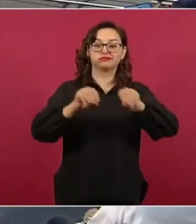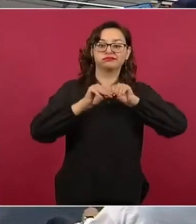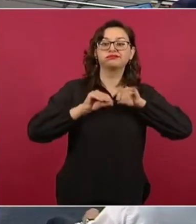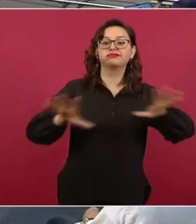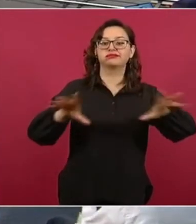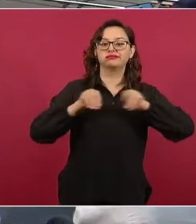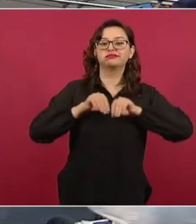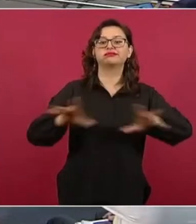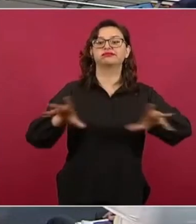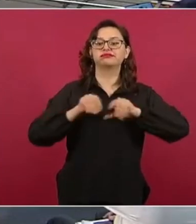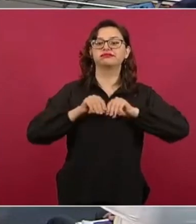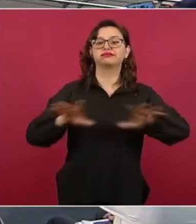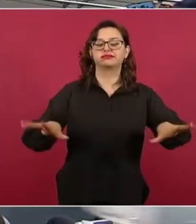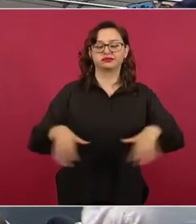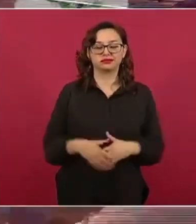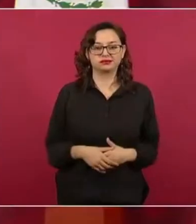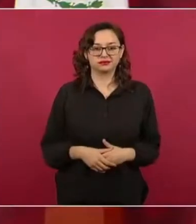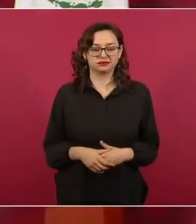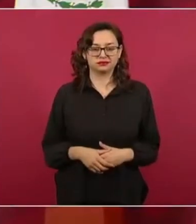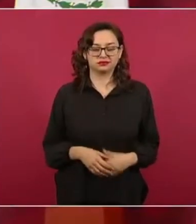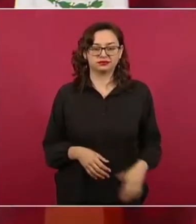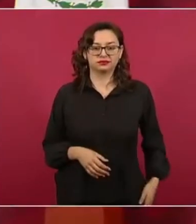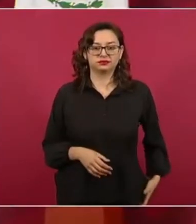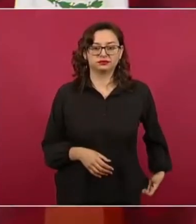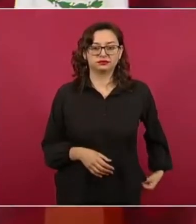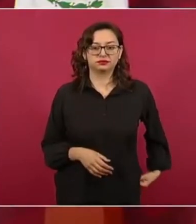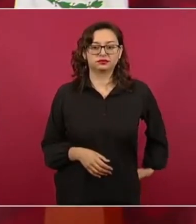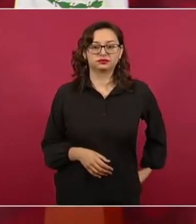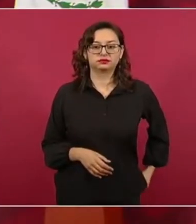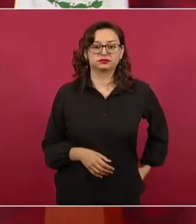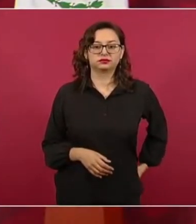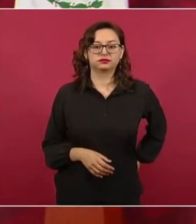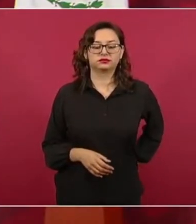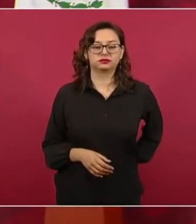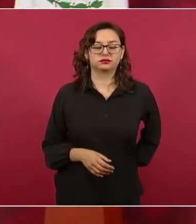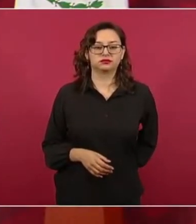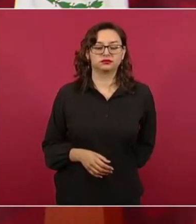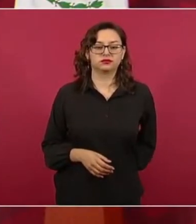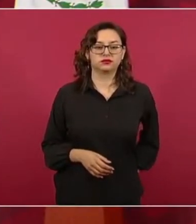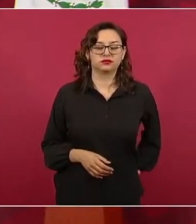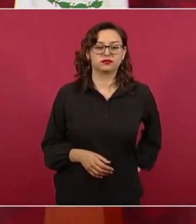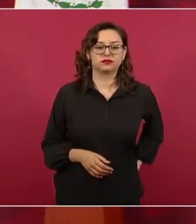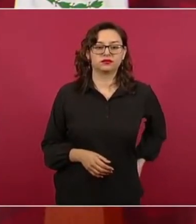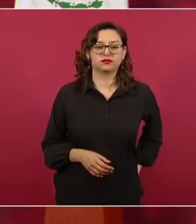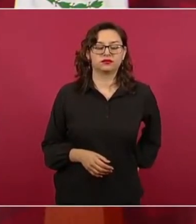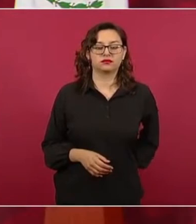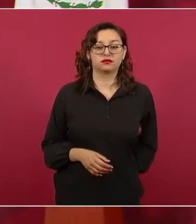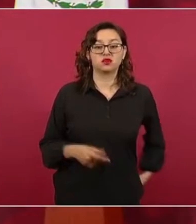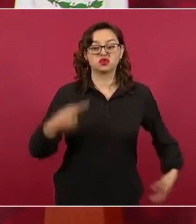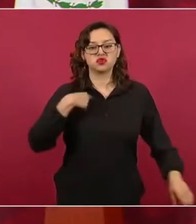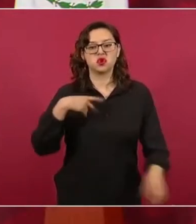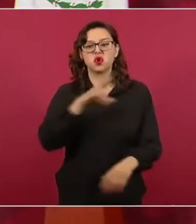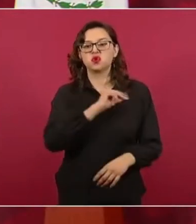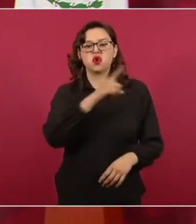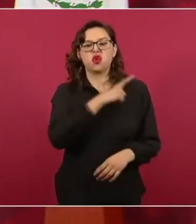convencionales, si yo ni debería de estarles dando consejo,